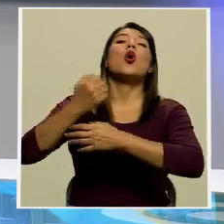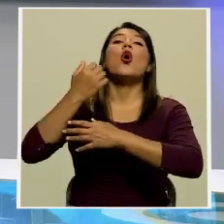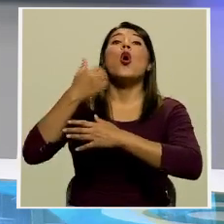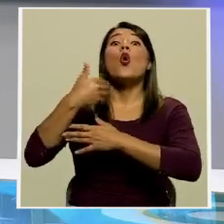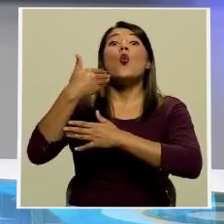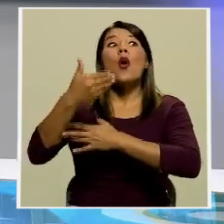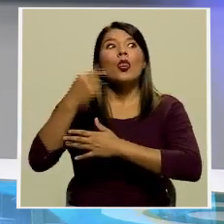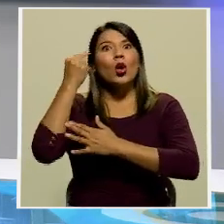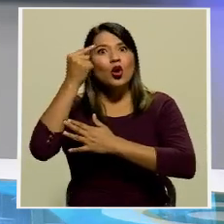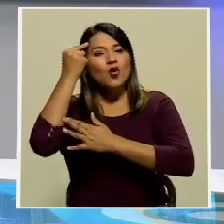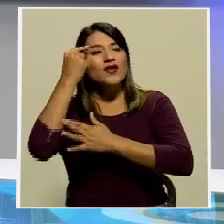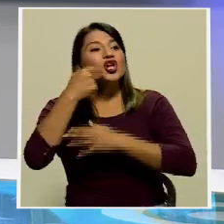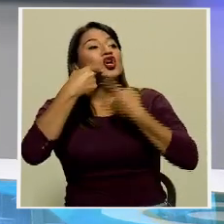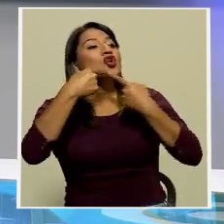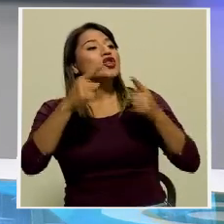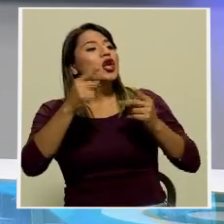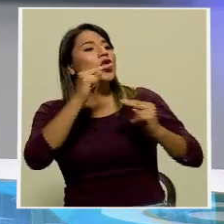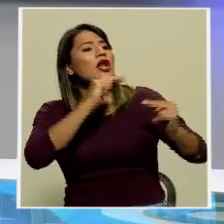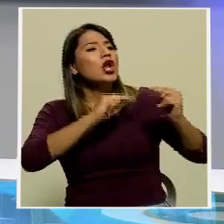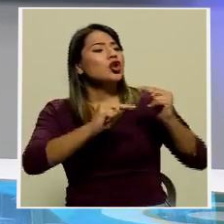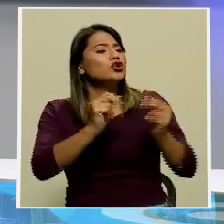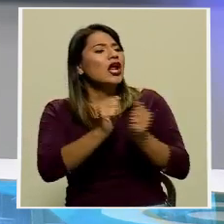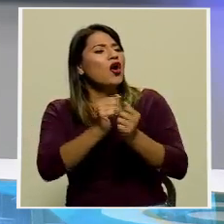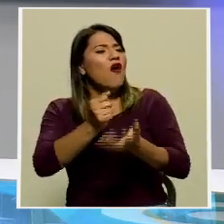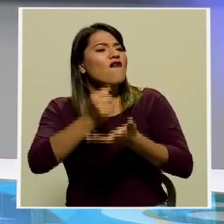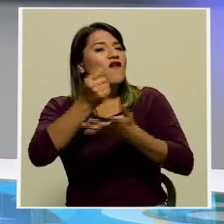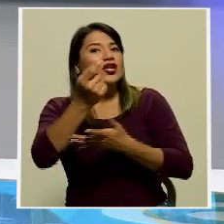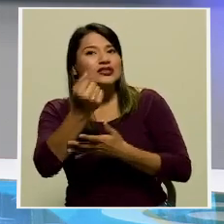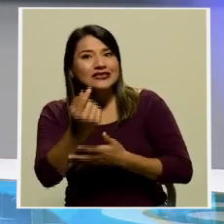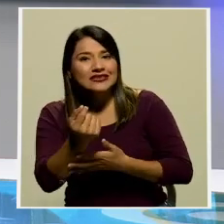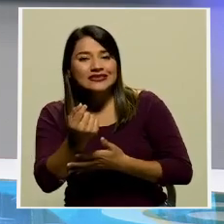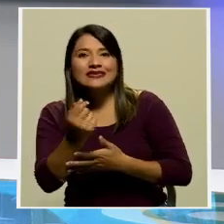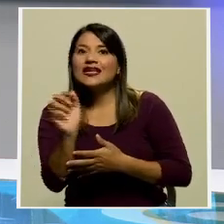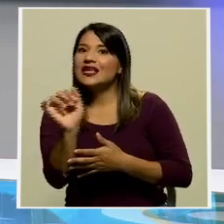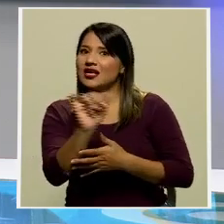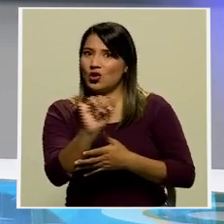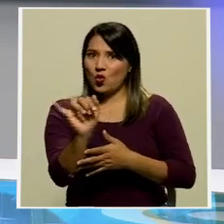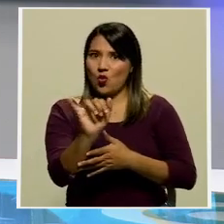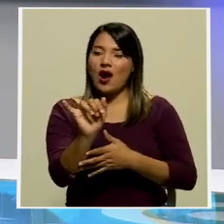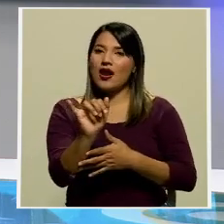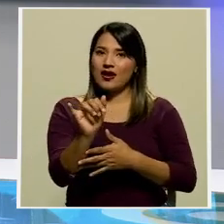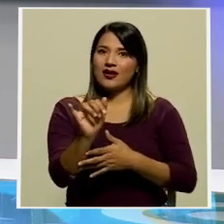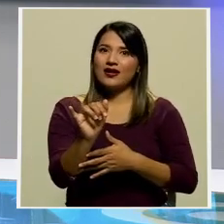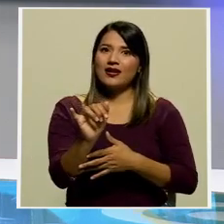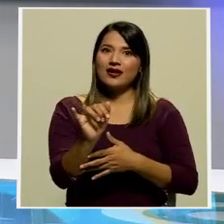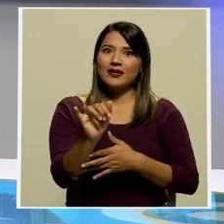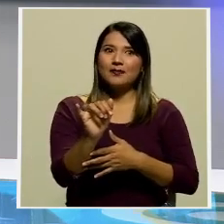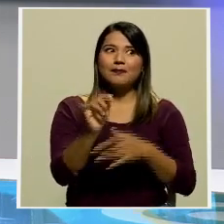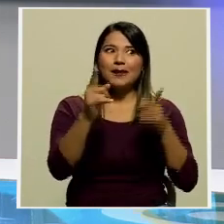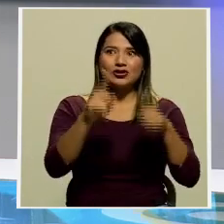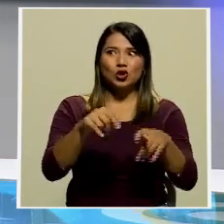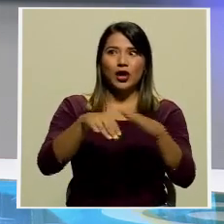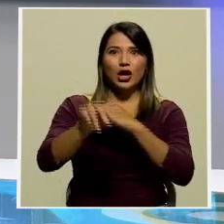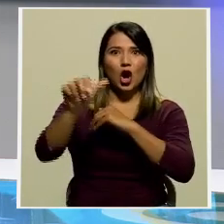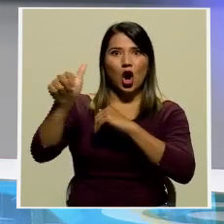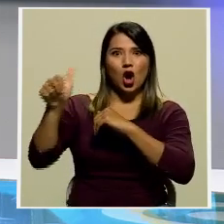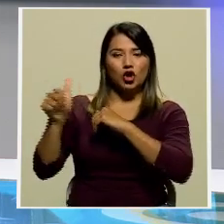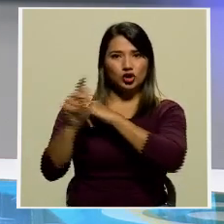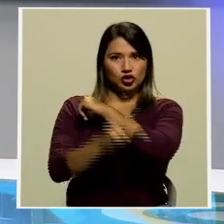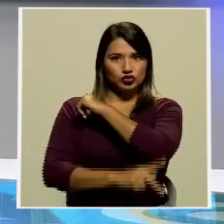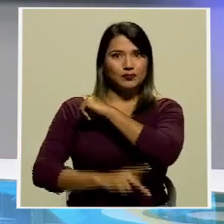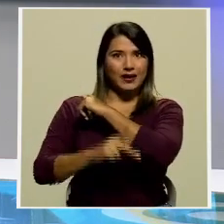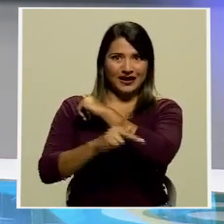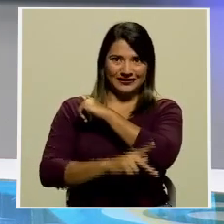fondo, tampoco fueron aisladas. La relación de América Latina con el FMI ha